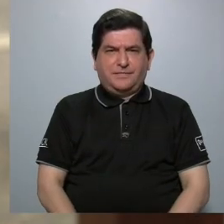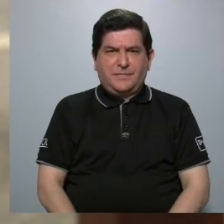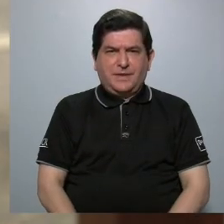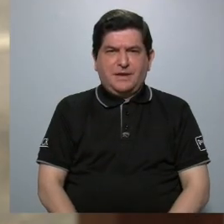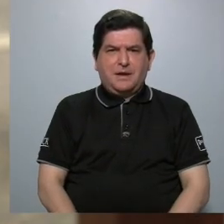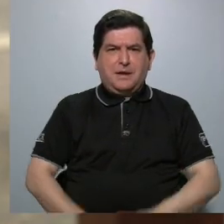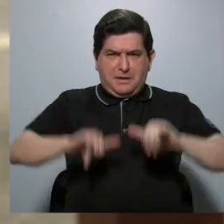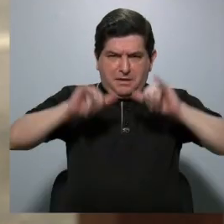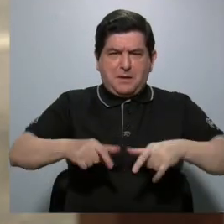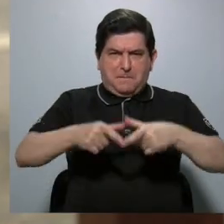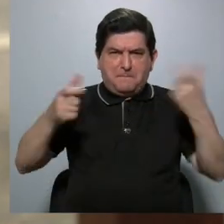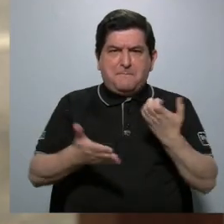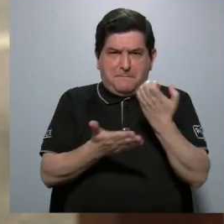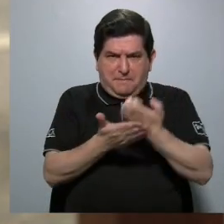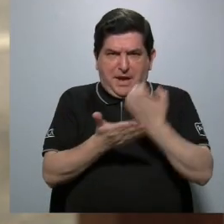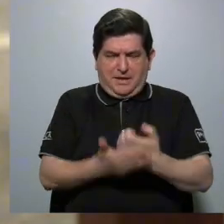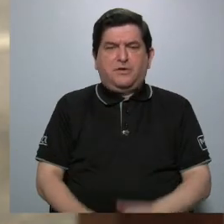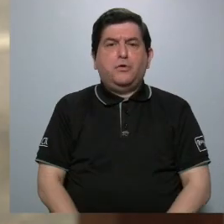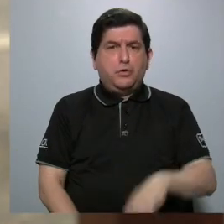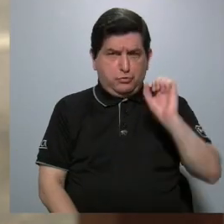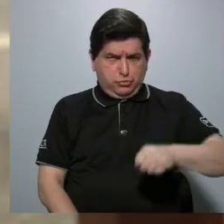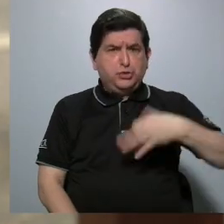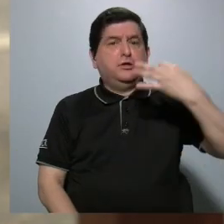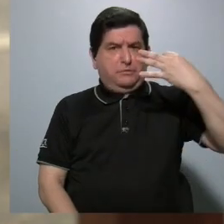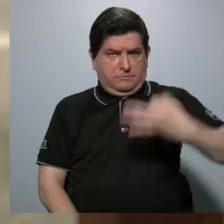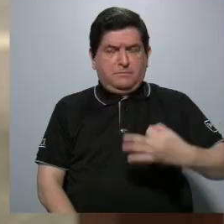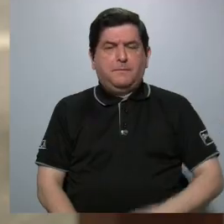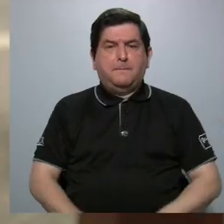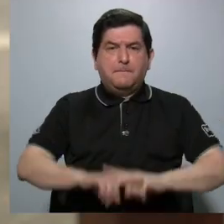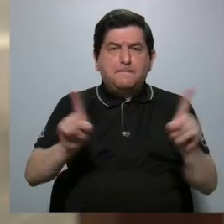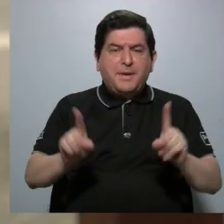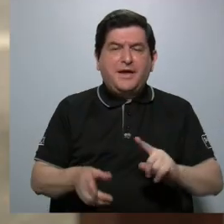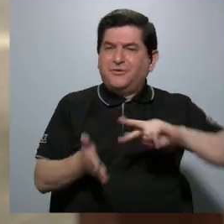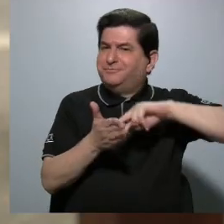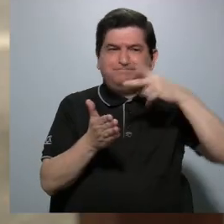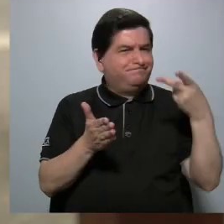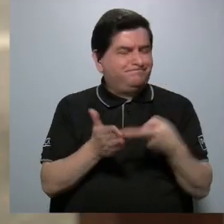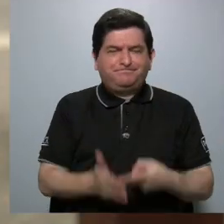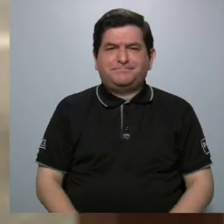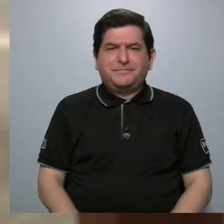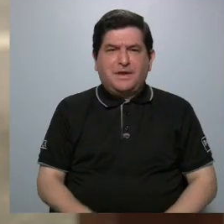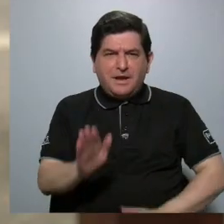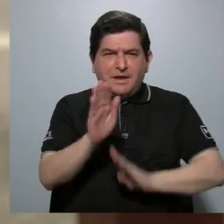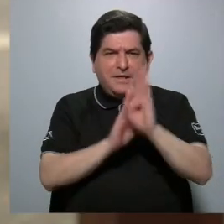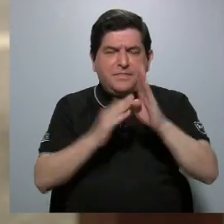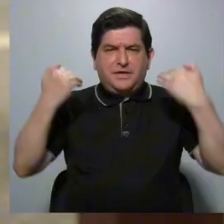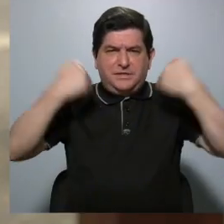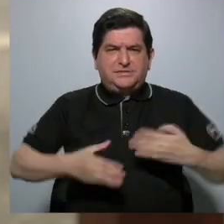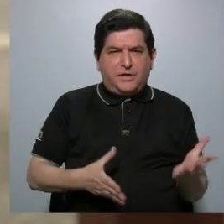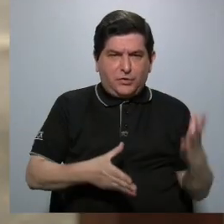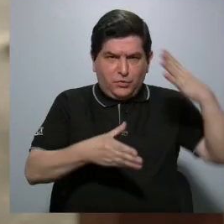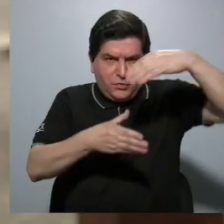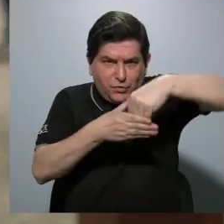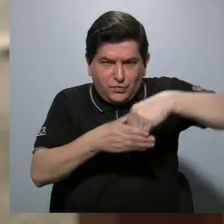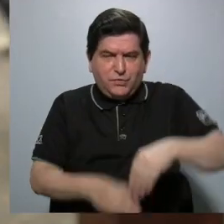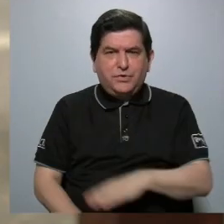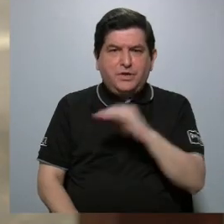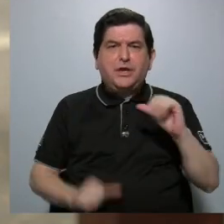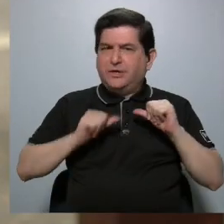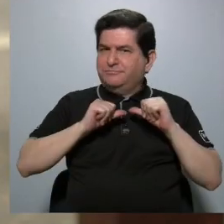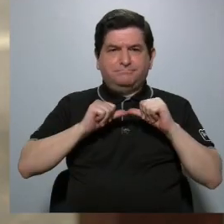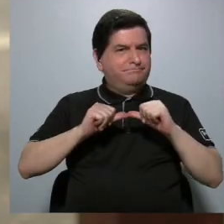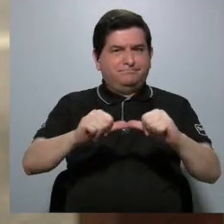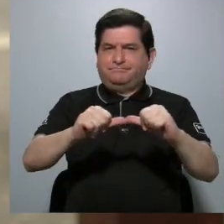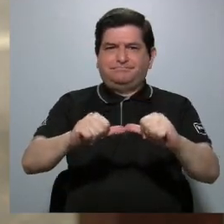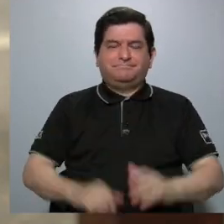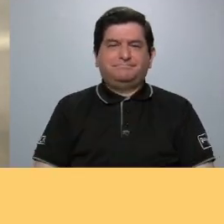estabilidad macroeconómica que, si bien es muy sólida, no se ha traducido en un desarrollo humano más inclusivo ni